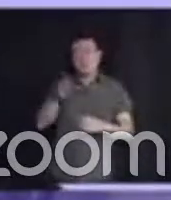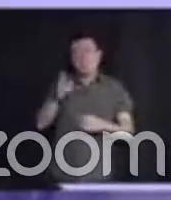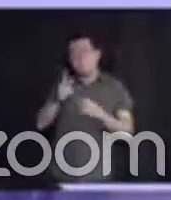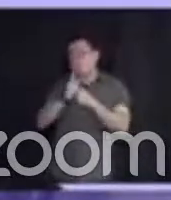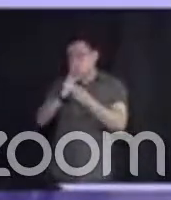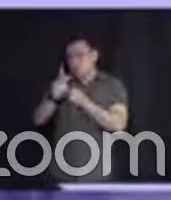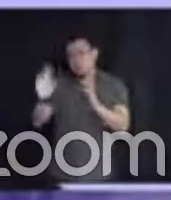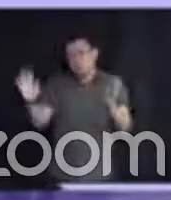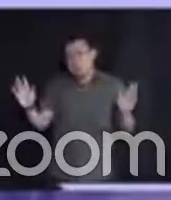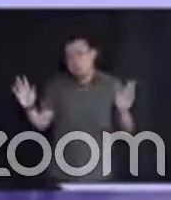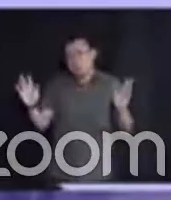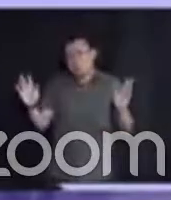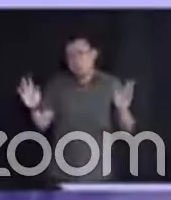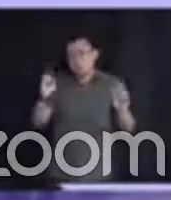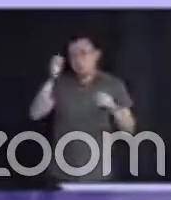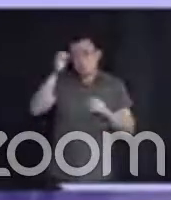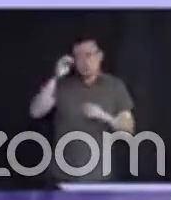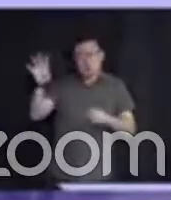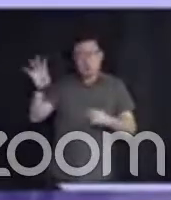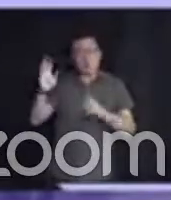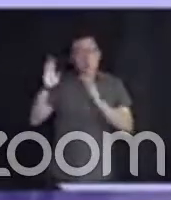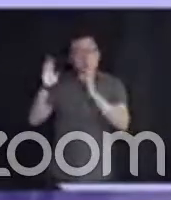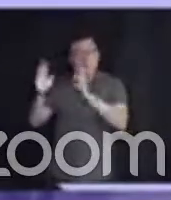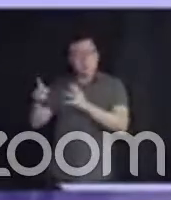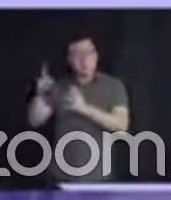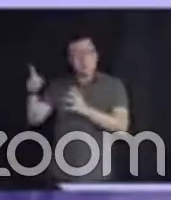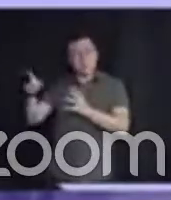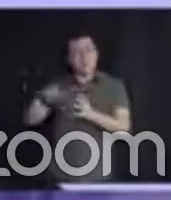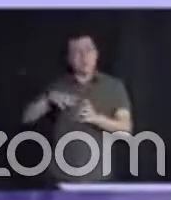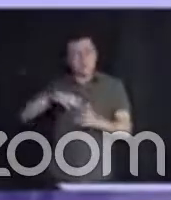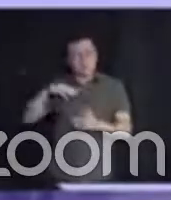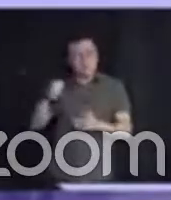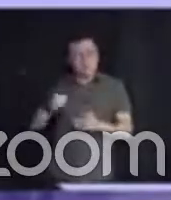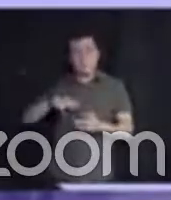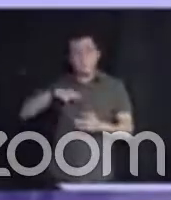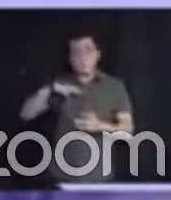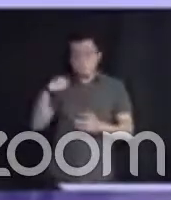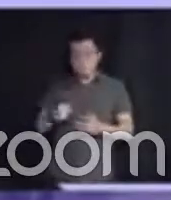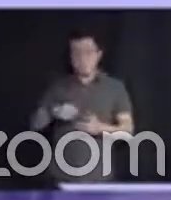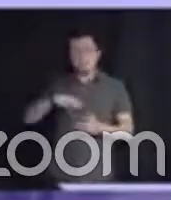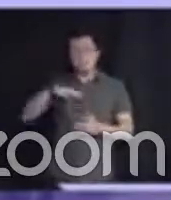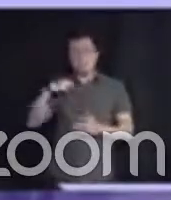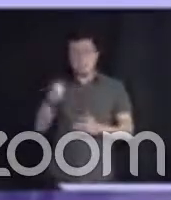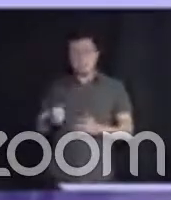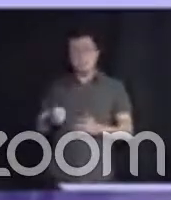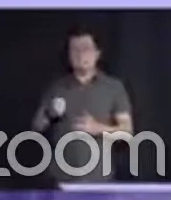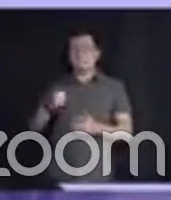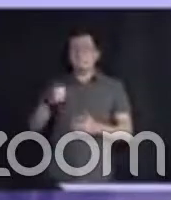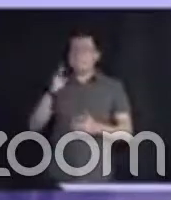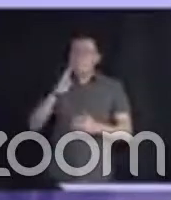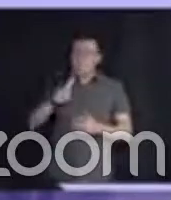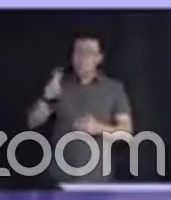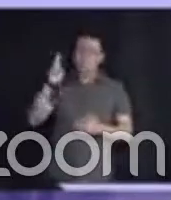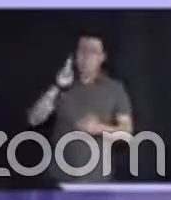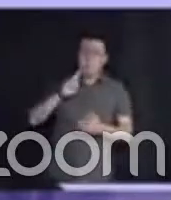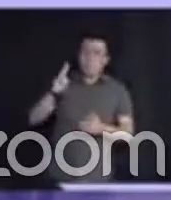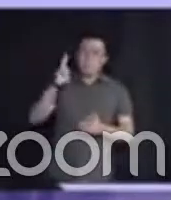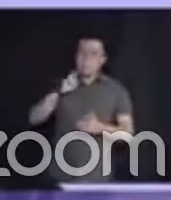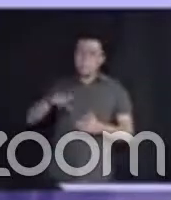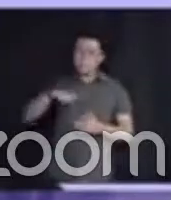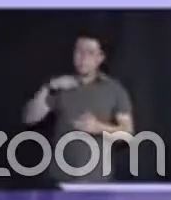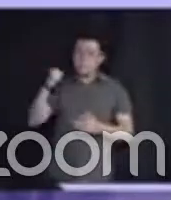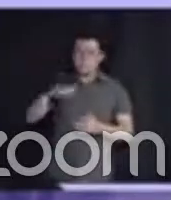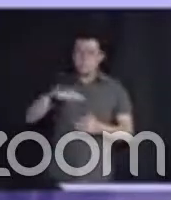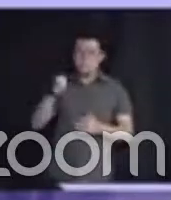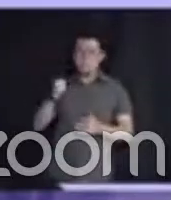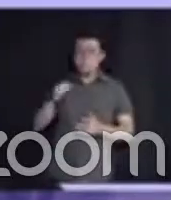para la próxima. Porque también OmniLife se trata de volver a intentar. Prueba y error, prueba y error. Y si ustedes no tienen